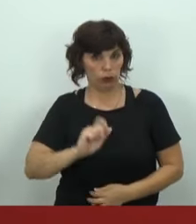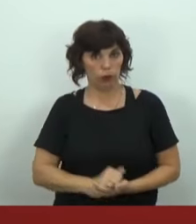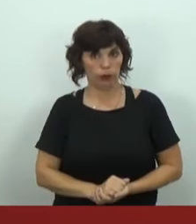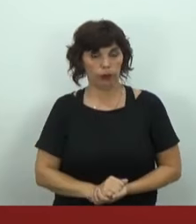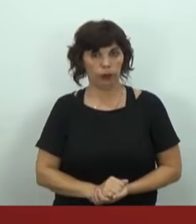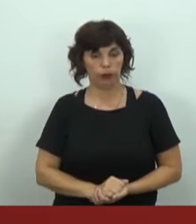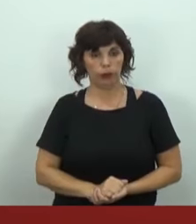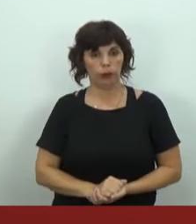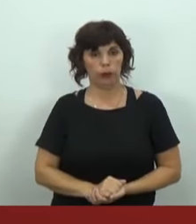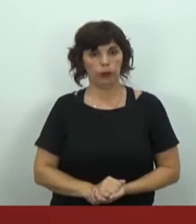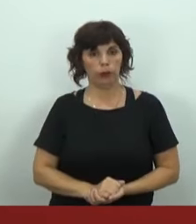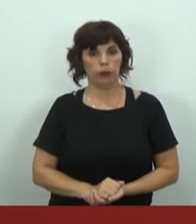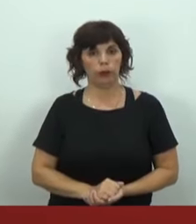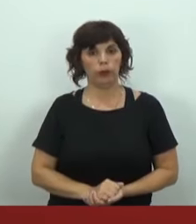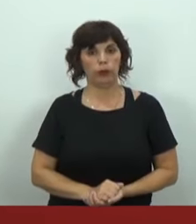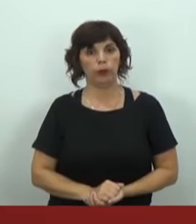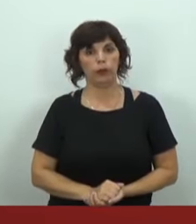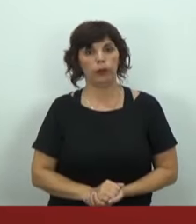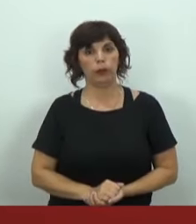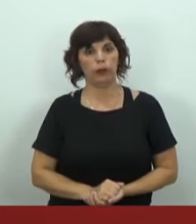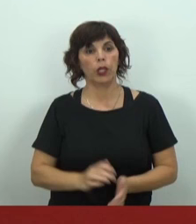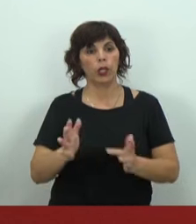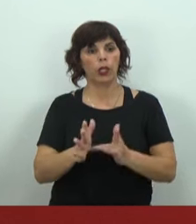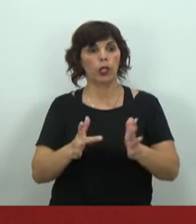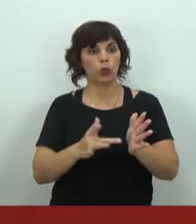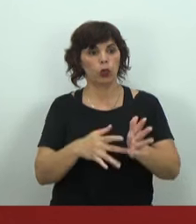La Biblia nos comenta 7 veces que salió sangre de su cuerpo.